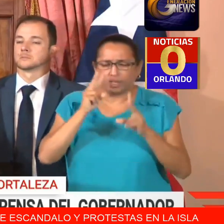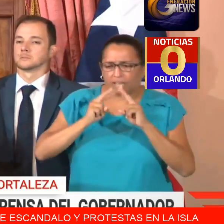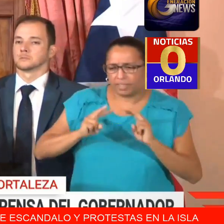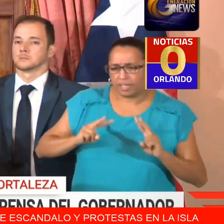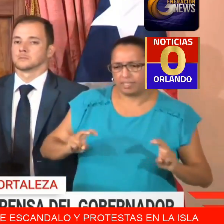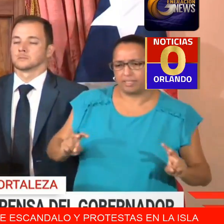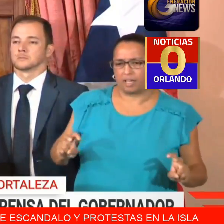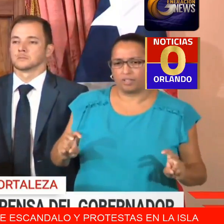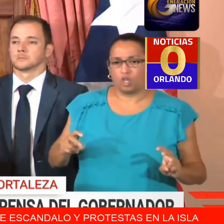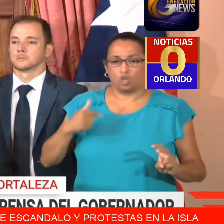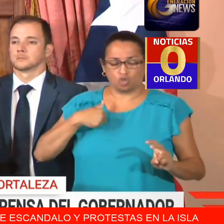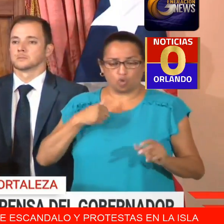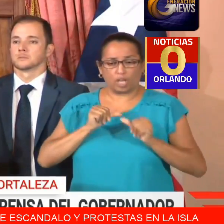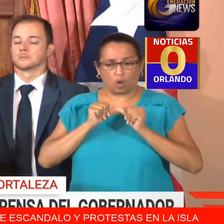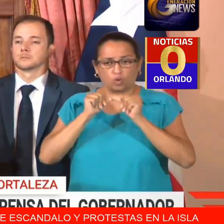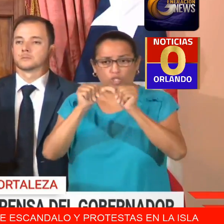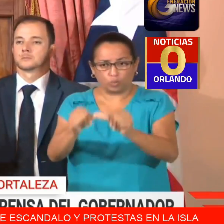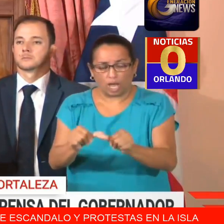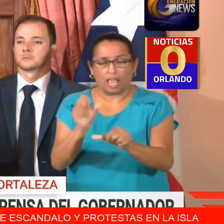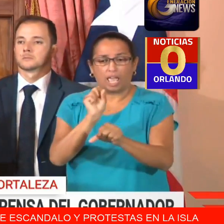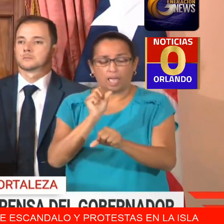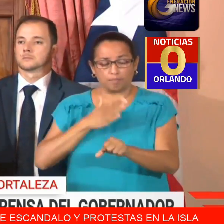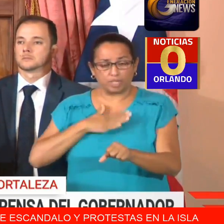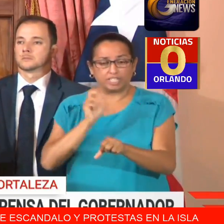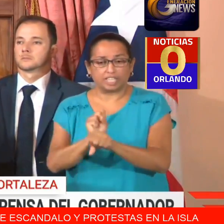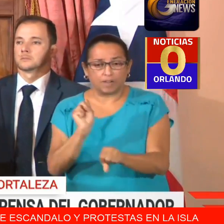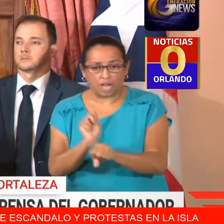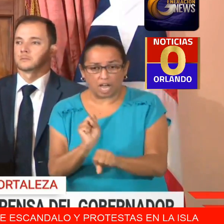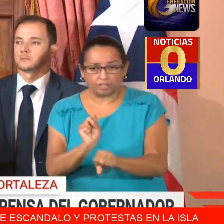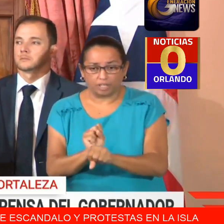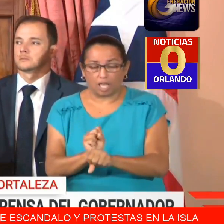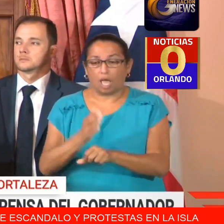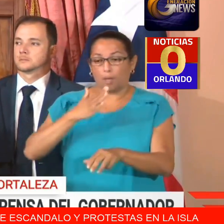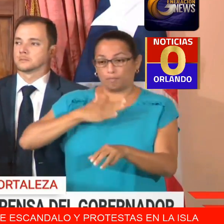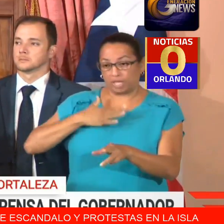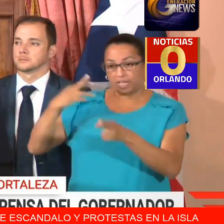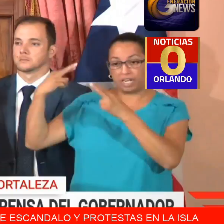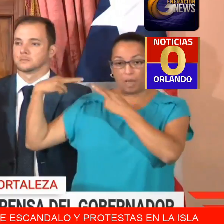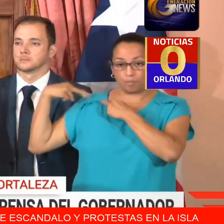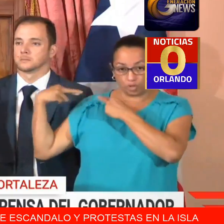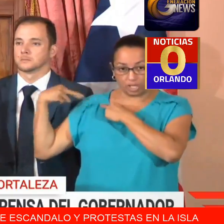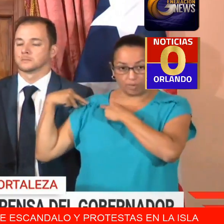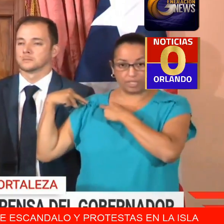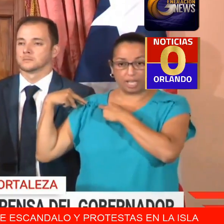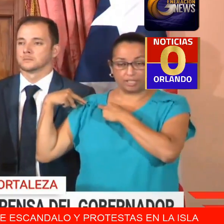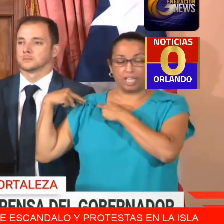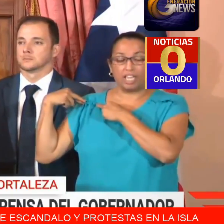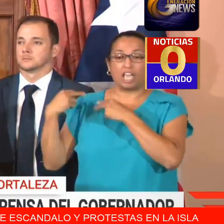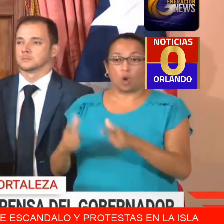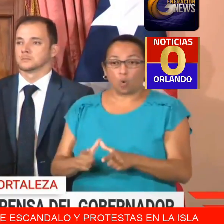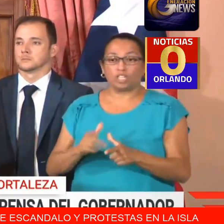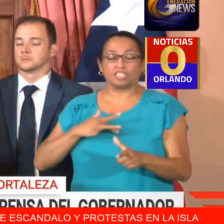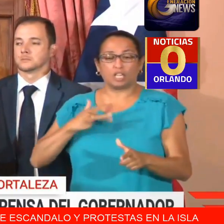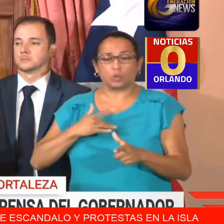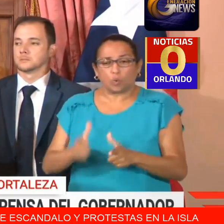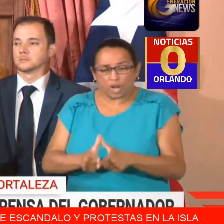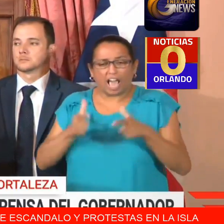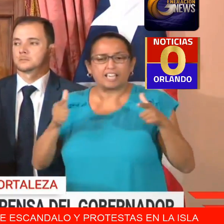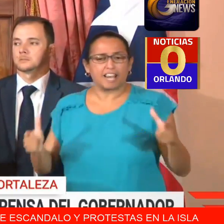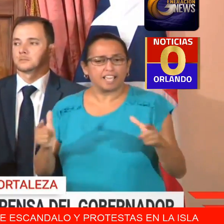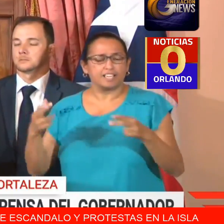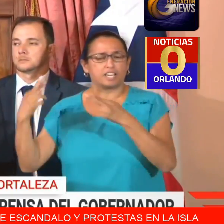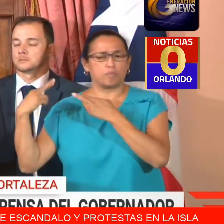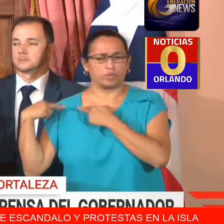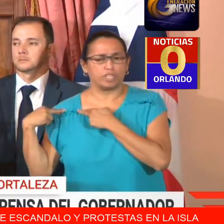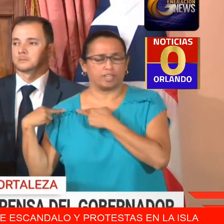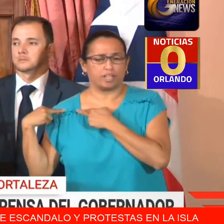de beneficio para el pueblo de Puerto Rico. Sobre la manifestación, de nuevo, miren, esto, yo respeto el derecho a la manifestación. Los